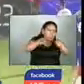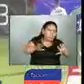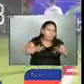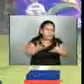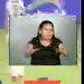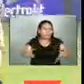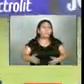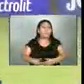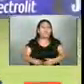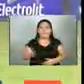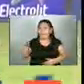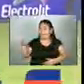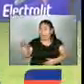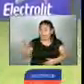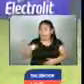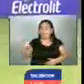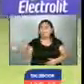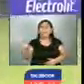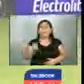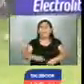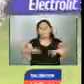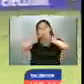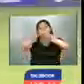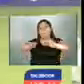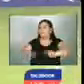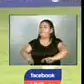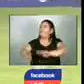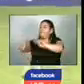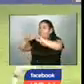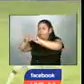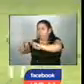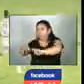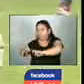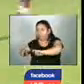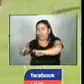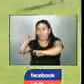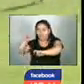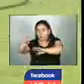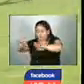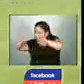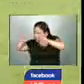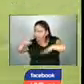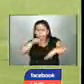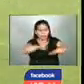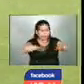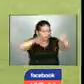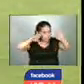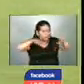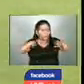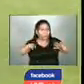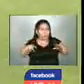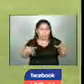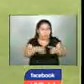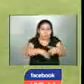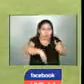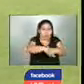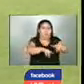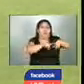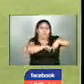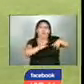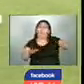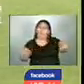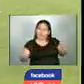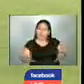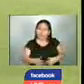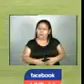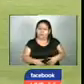por... Entonces, todo ese tipo de gente tendrían que investigarlo bien para mí y ponerle sanciones a este tipo de personas. No, a la Alianza. ¿A la Alianza